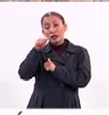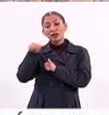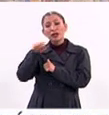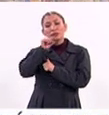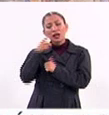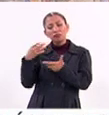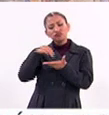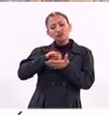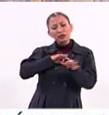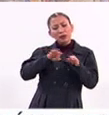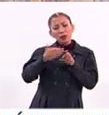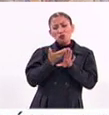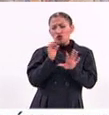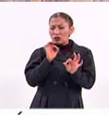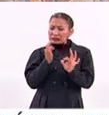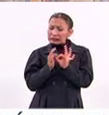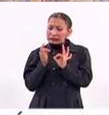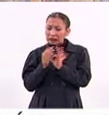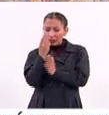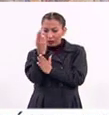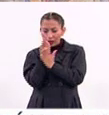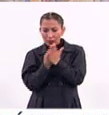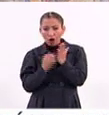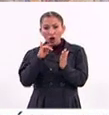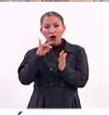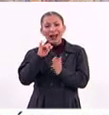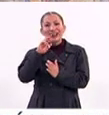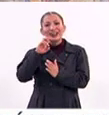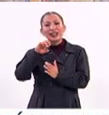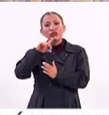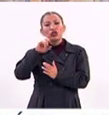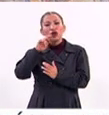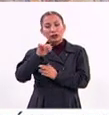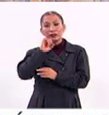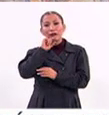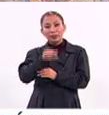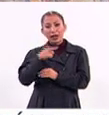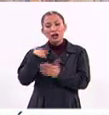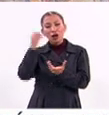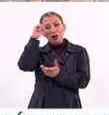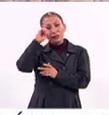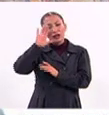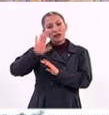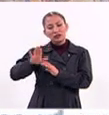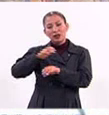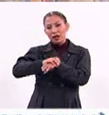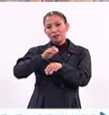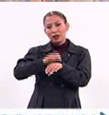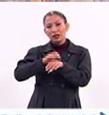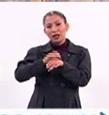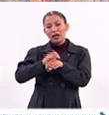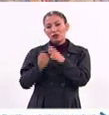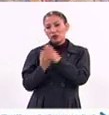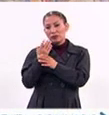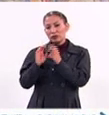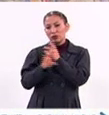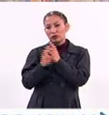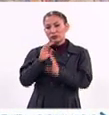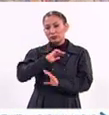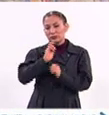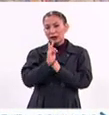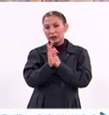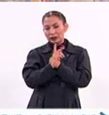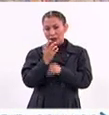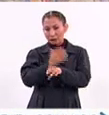además integra un trabajo muy detallado de ilustración de Joel Rendón, y también tendremos los comentarios de nuestros amigos en Novedad de la